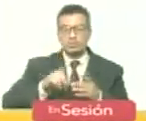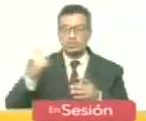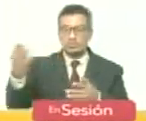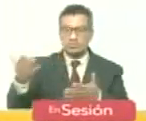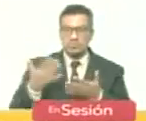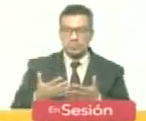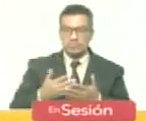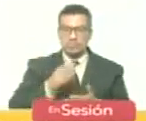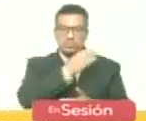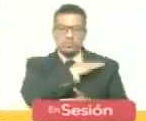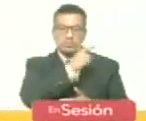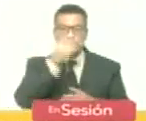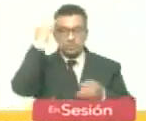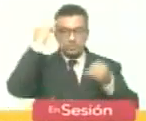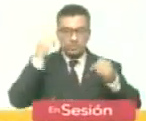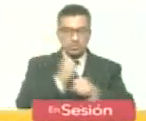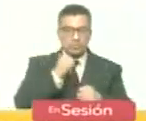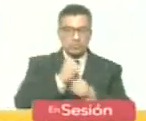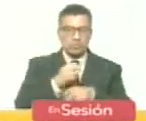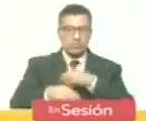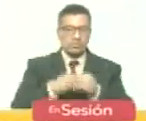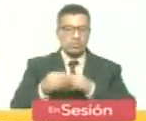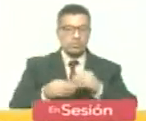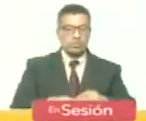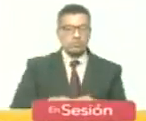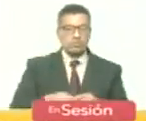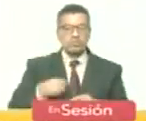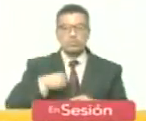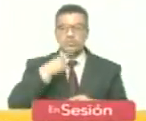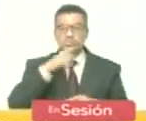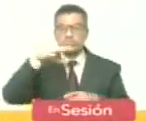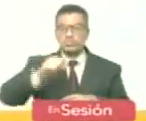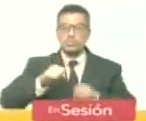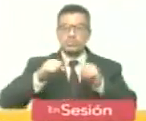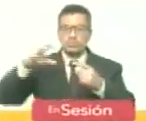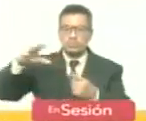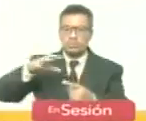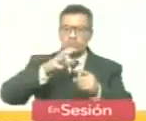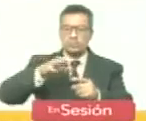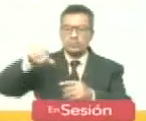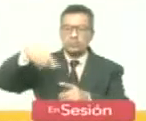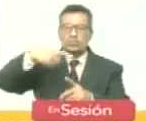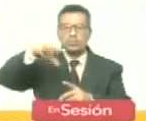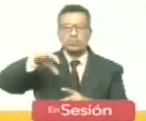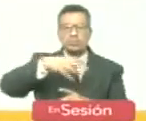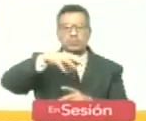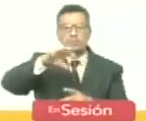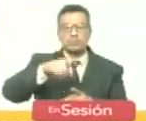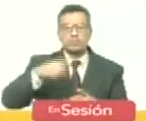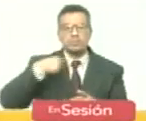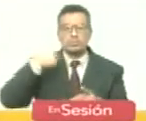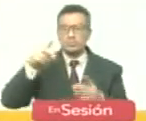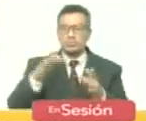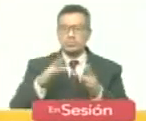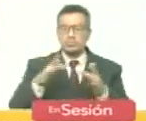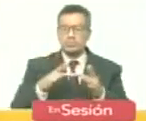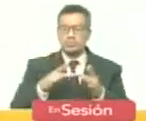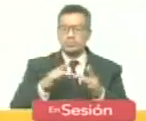que fue el jefe logístico de la operación, que fue quien compró los drones y que tenía contacto